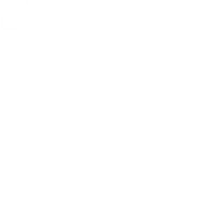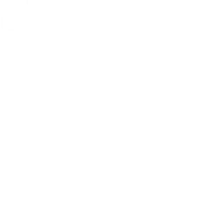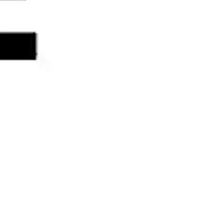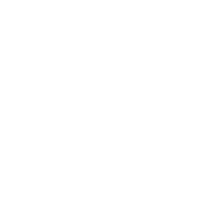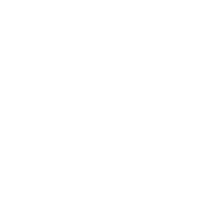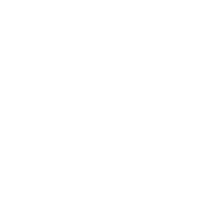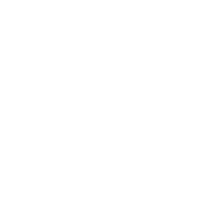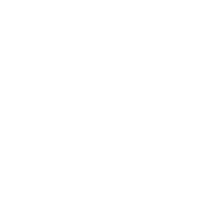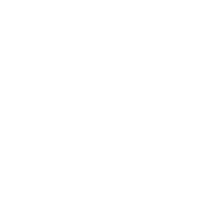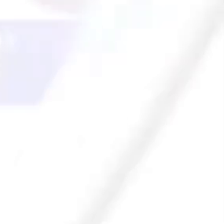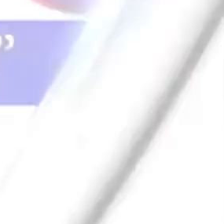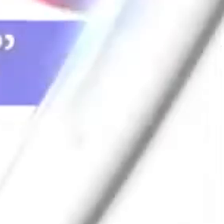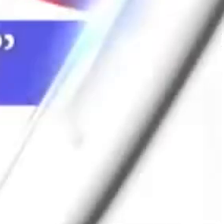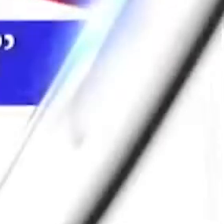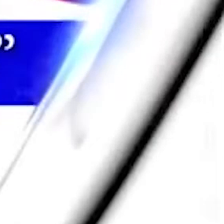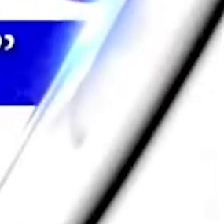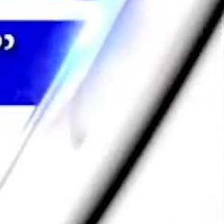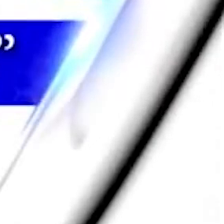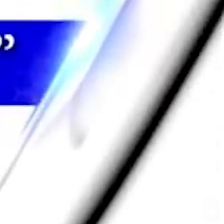le da igual, vote y ame.